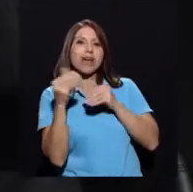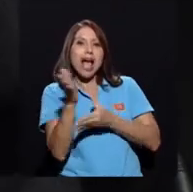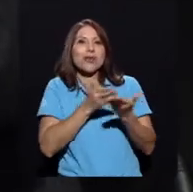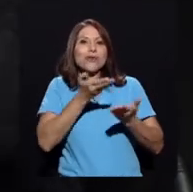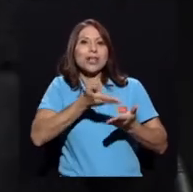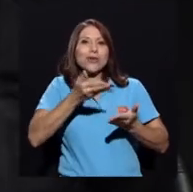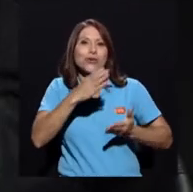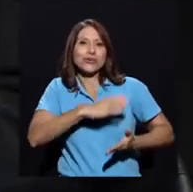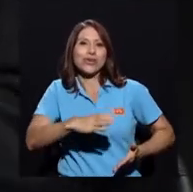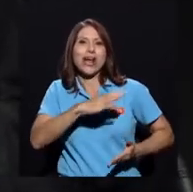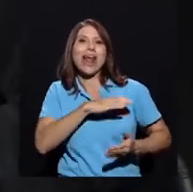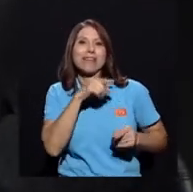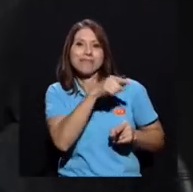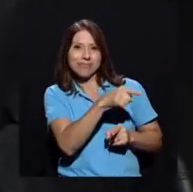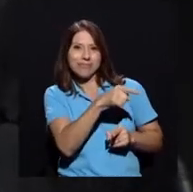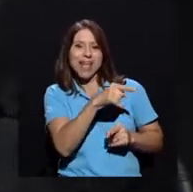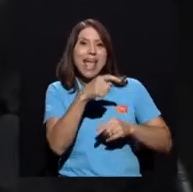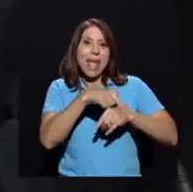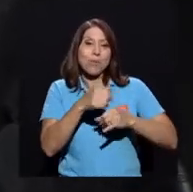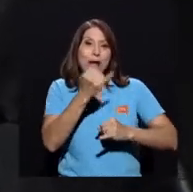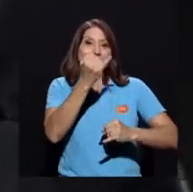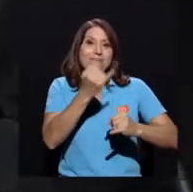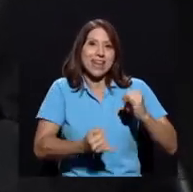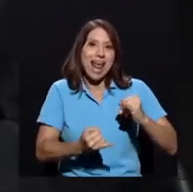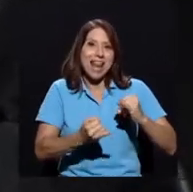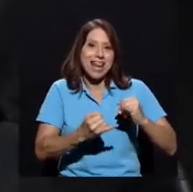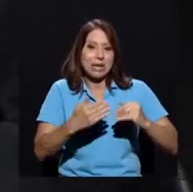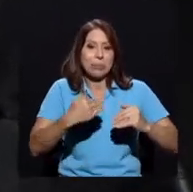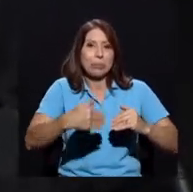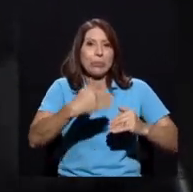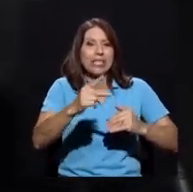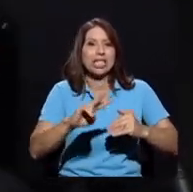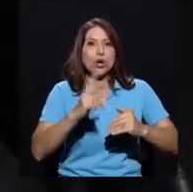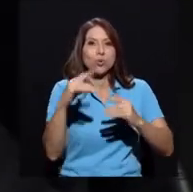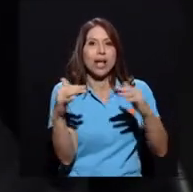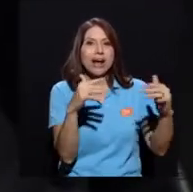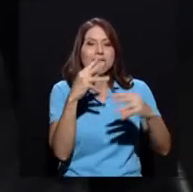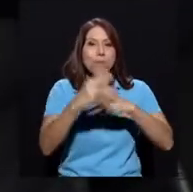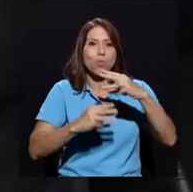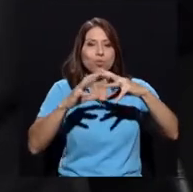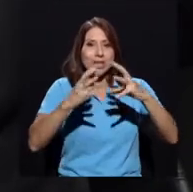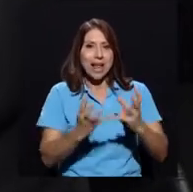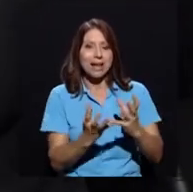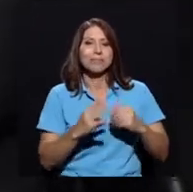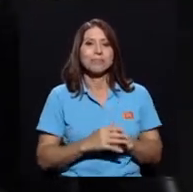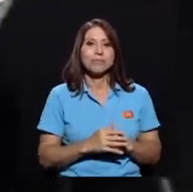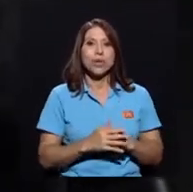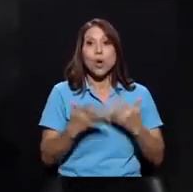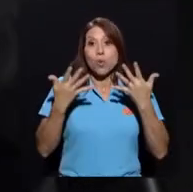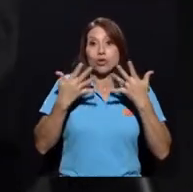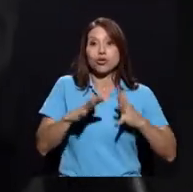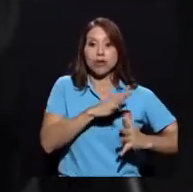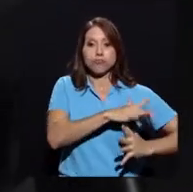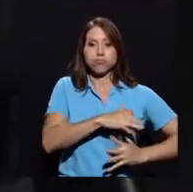final y los momentos postreros a la Segunda Guerra Mundial. Cuando las tropas